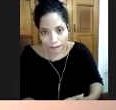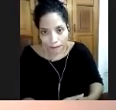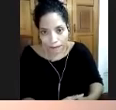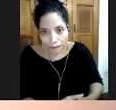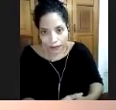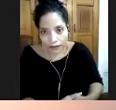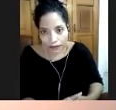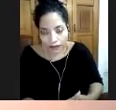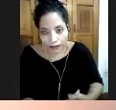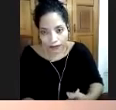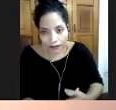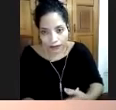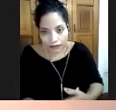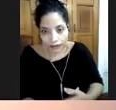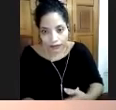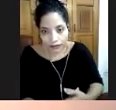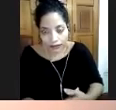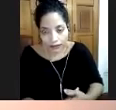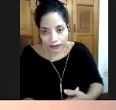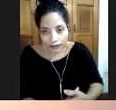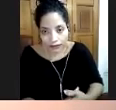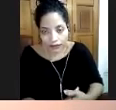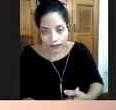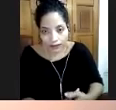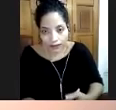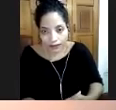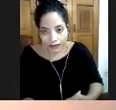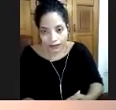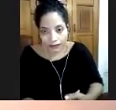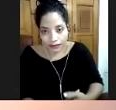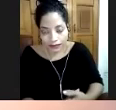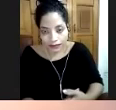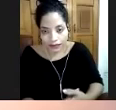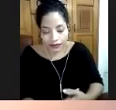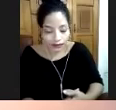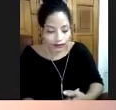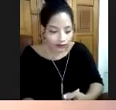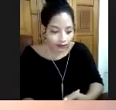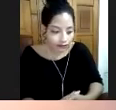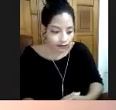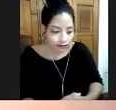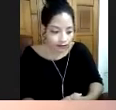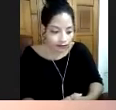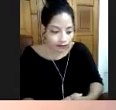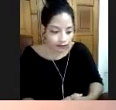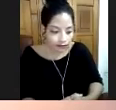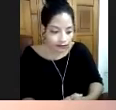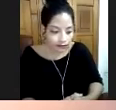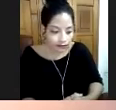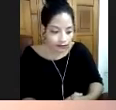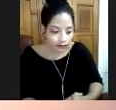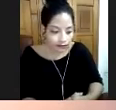dónde estudiaron los estudiantes. Entonces, toda esa información es privada y es personal. Entonces, hay que saber cómo trabajar con